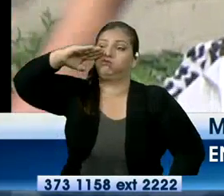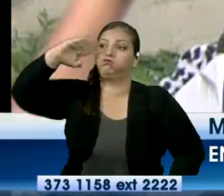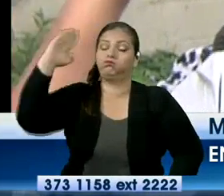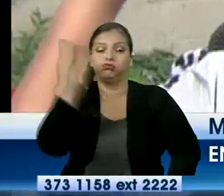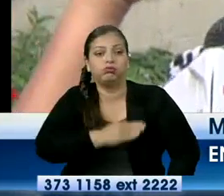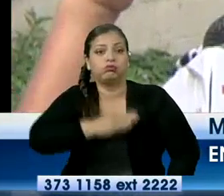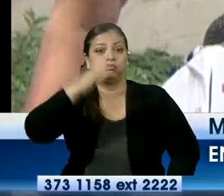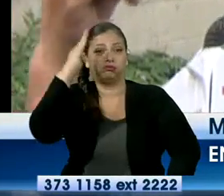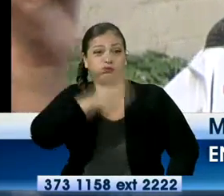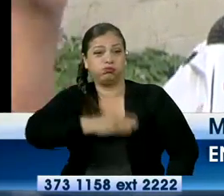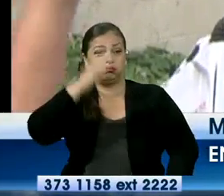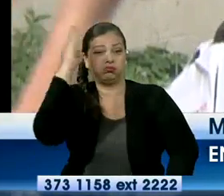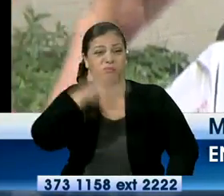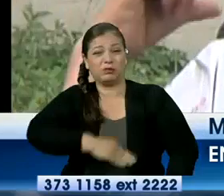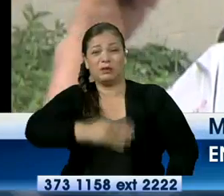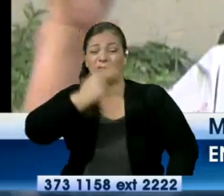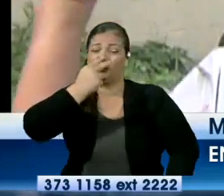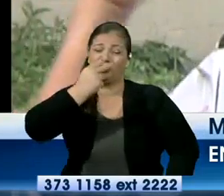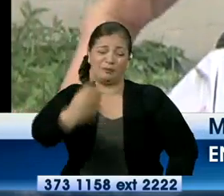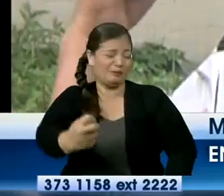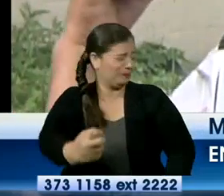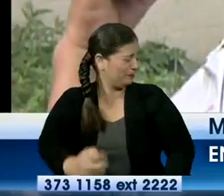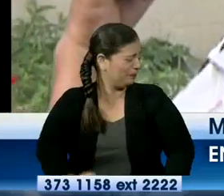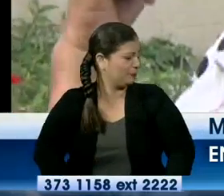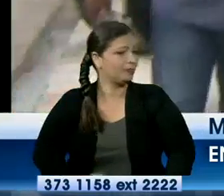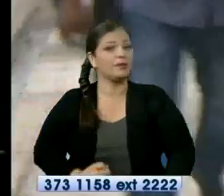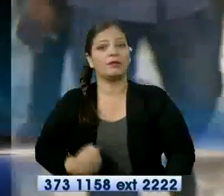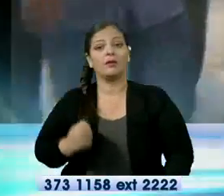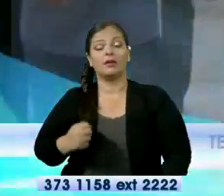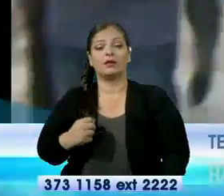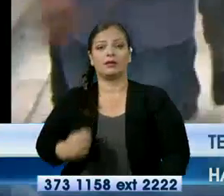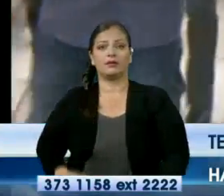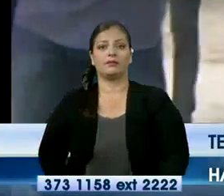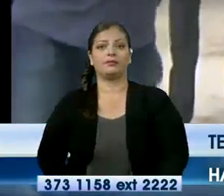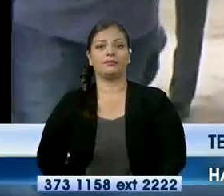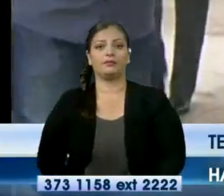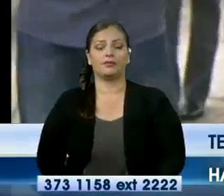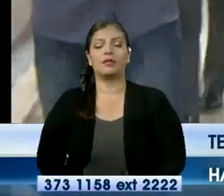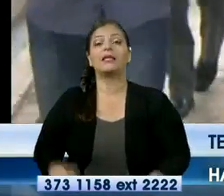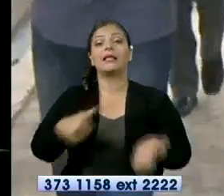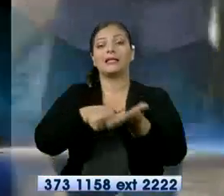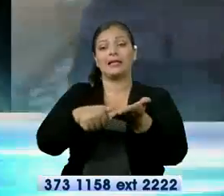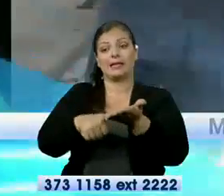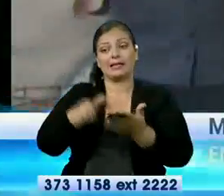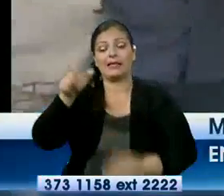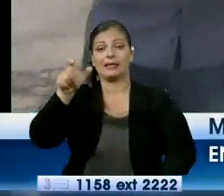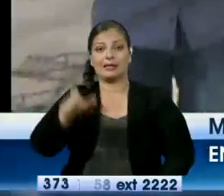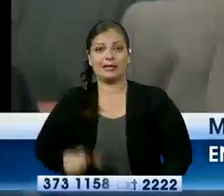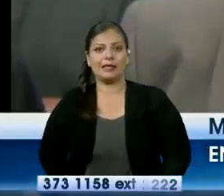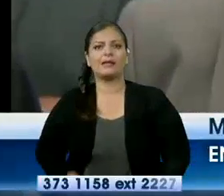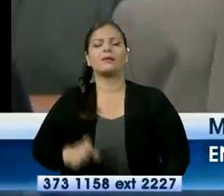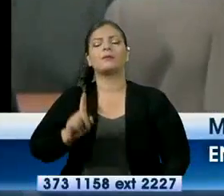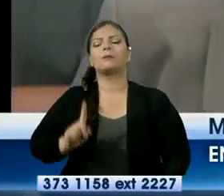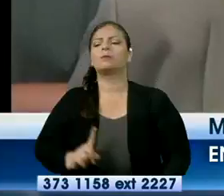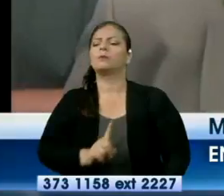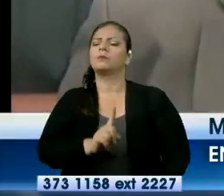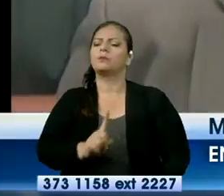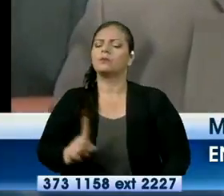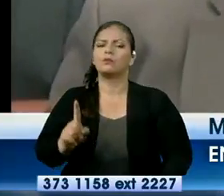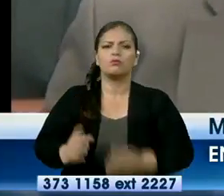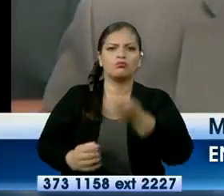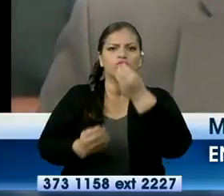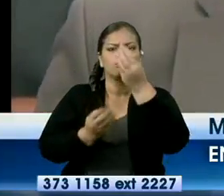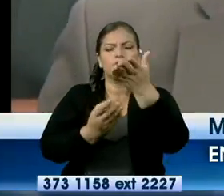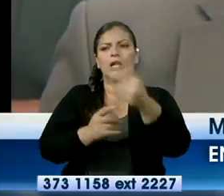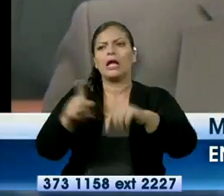Imagínense las personas que viven atrás de aquí de esta planta. En el lugar, el ministro de esa cartera de Estado también se refirió a los avances en las